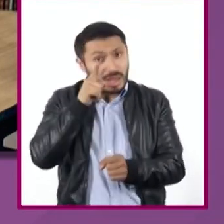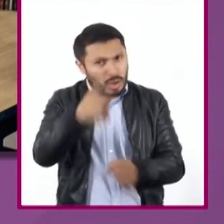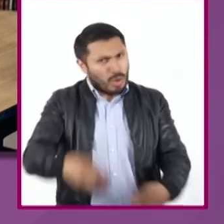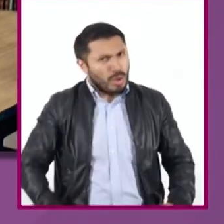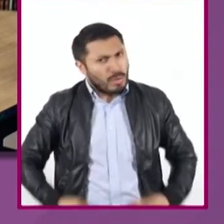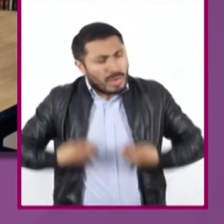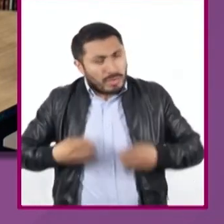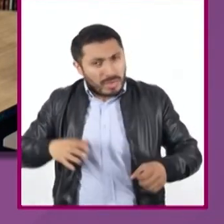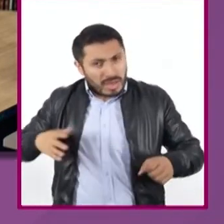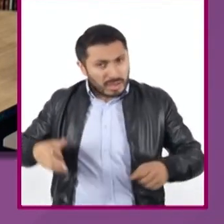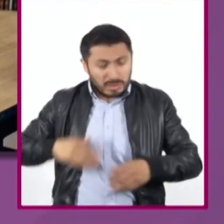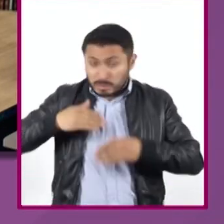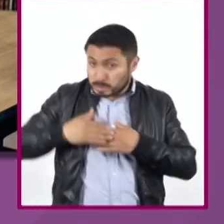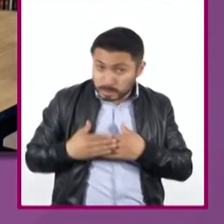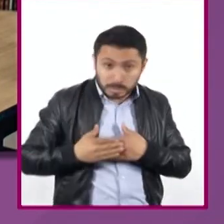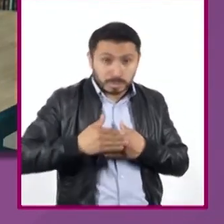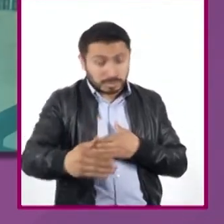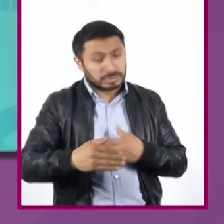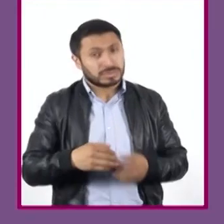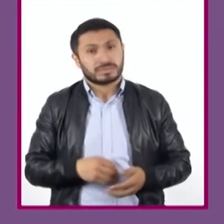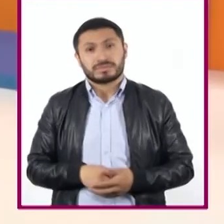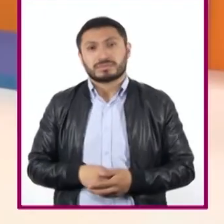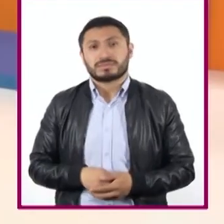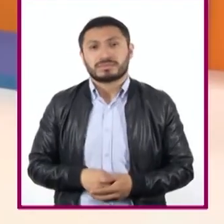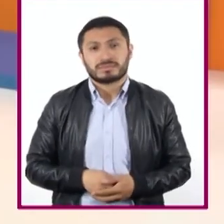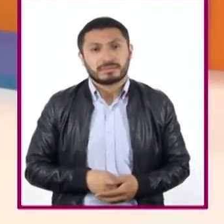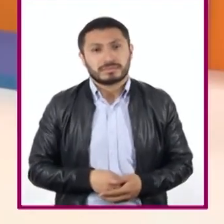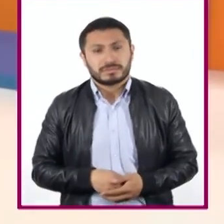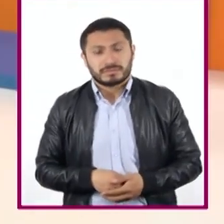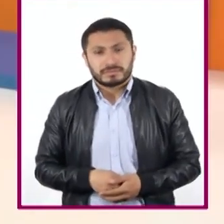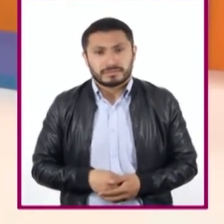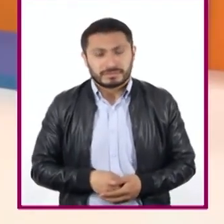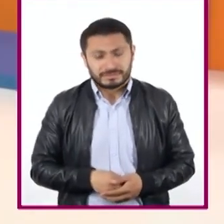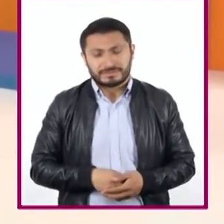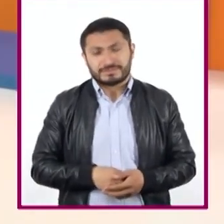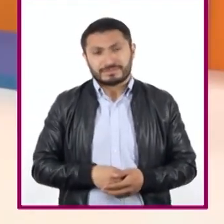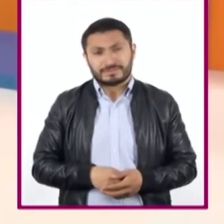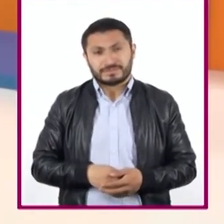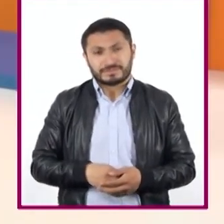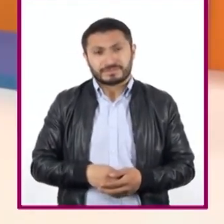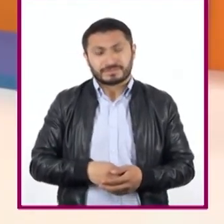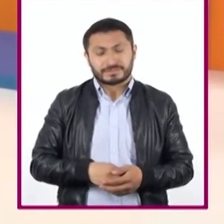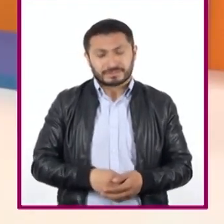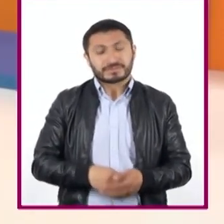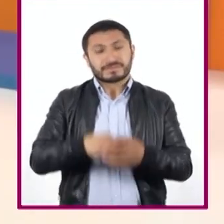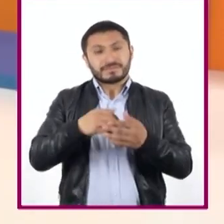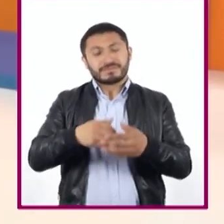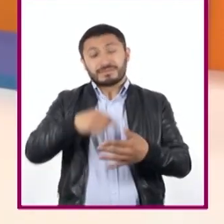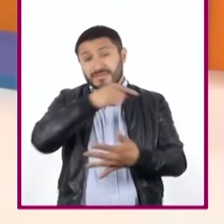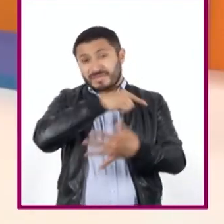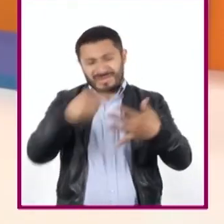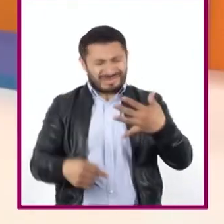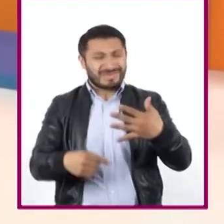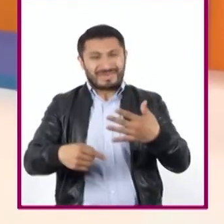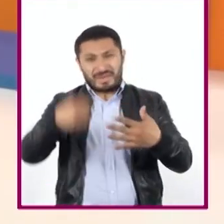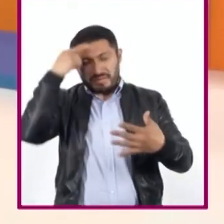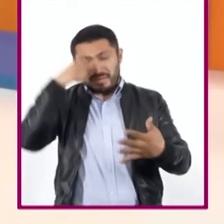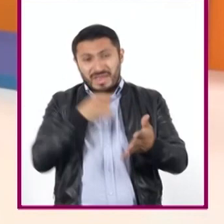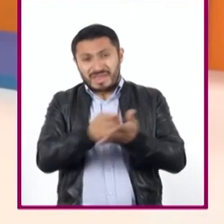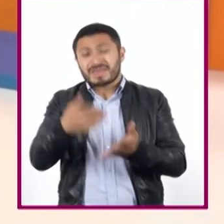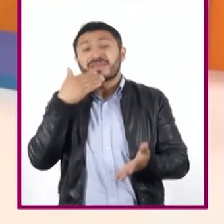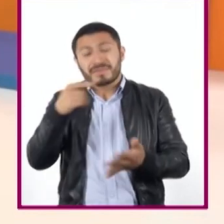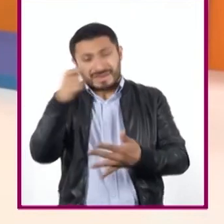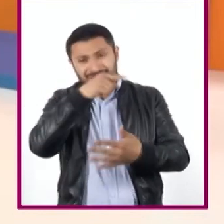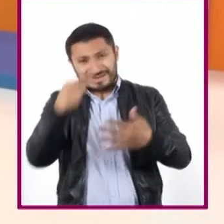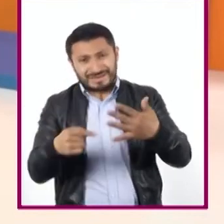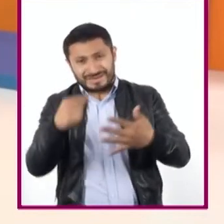las consecuencias de haberla elegido. Como se explicó en uno de los 6 pasos para tomar decisiones, es